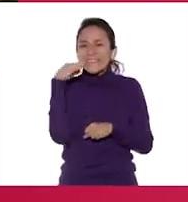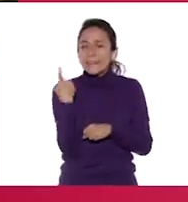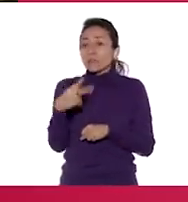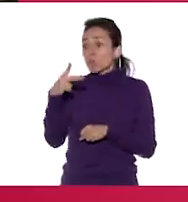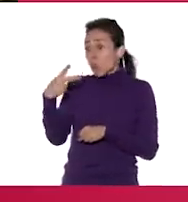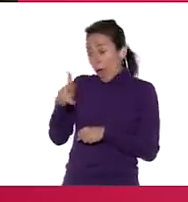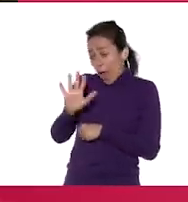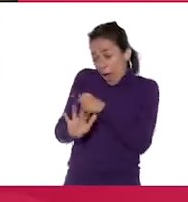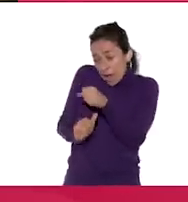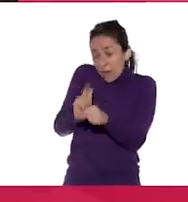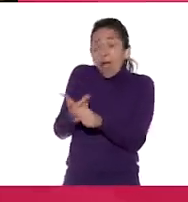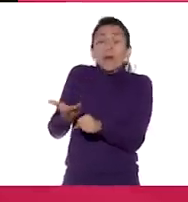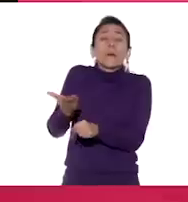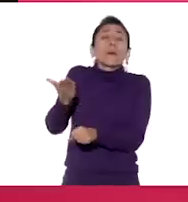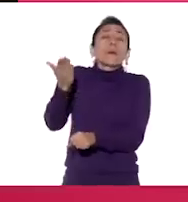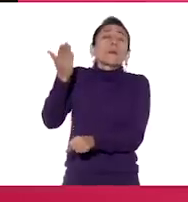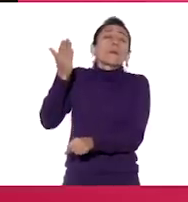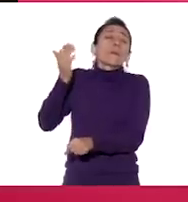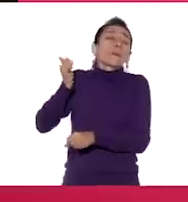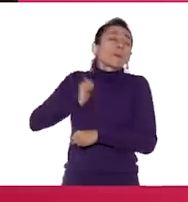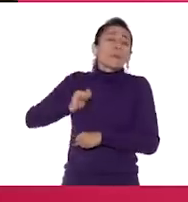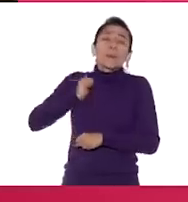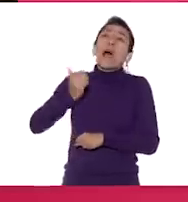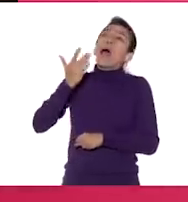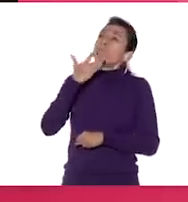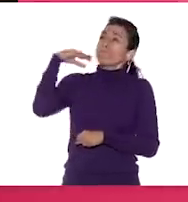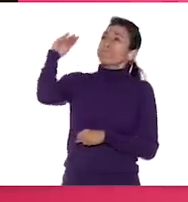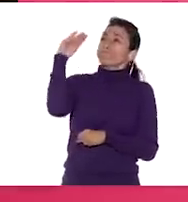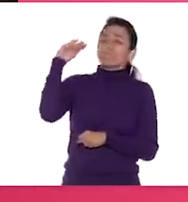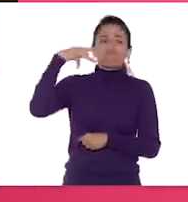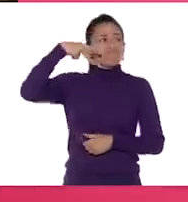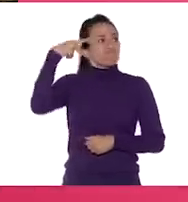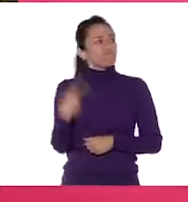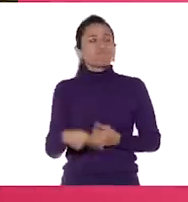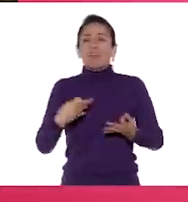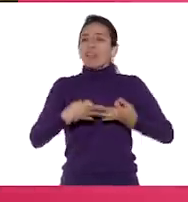periodo larguísimo fueron los dueños absolutos de la Tierra.